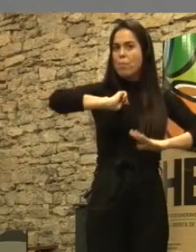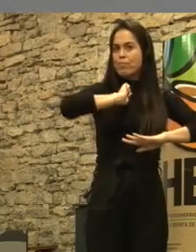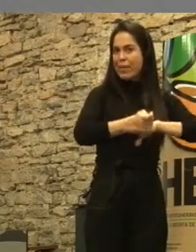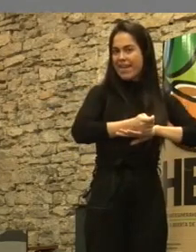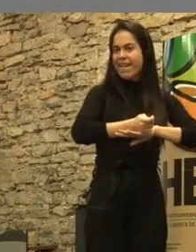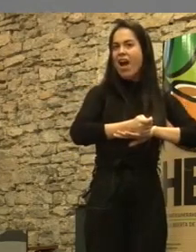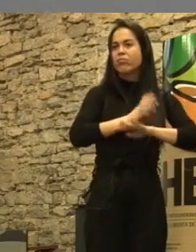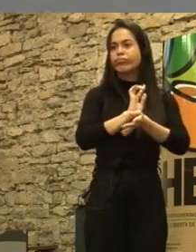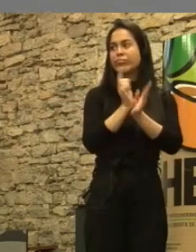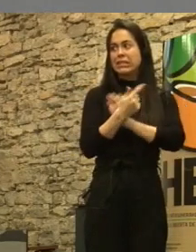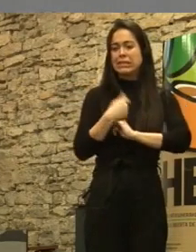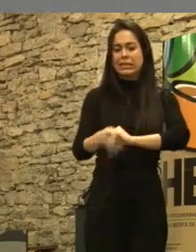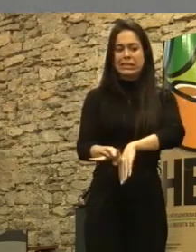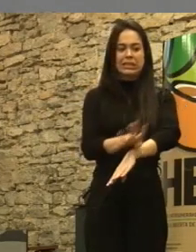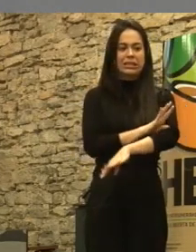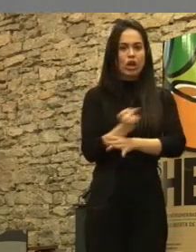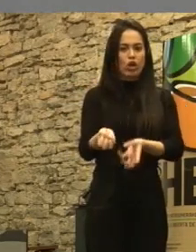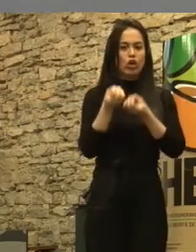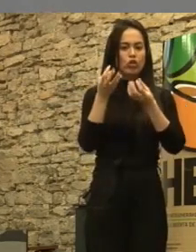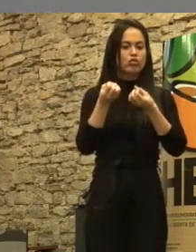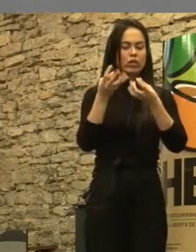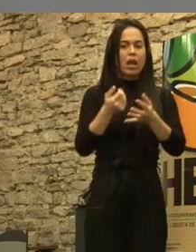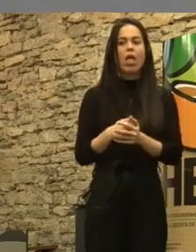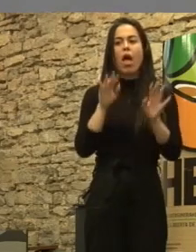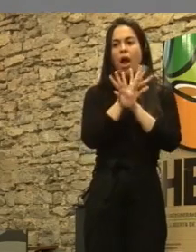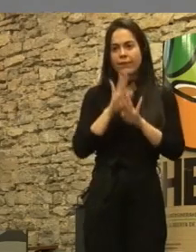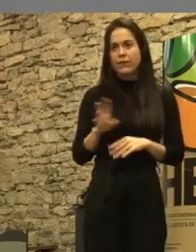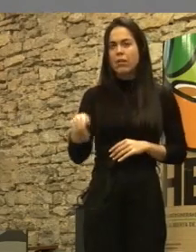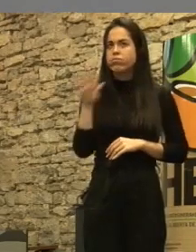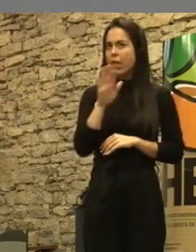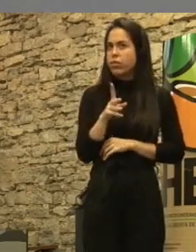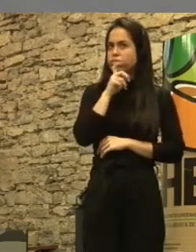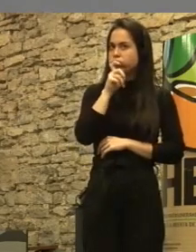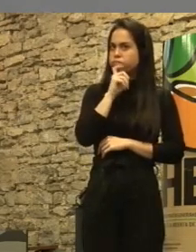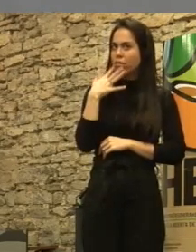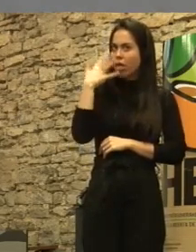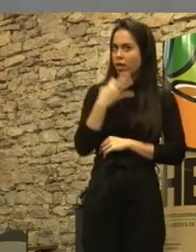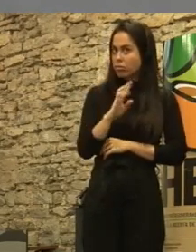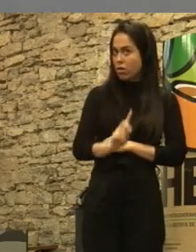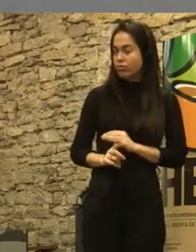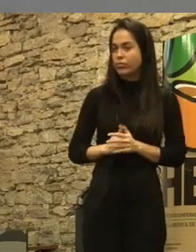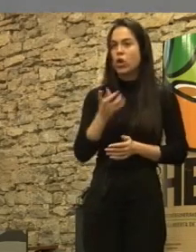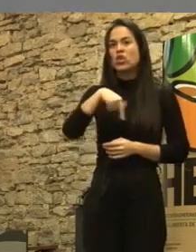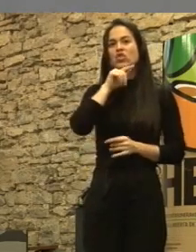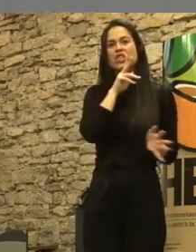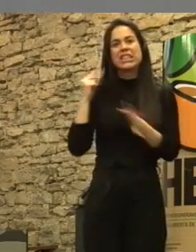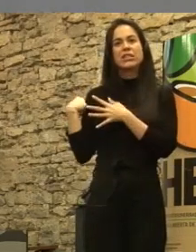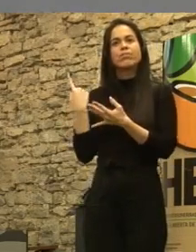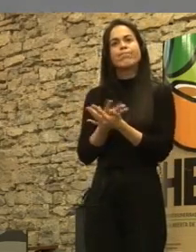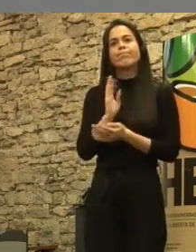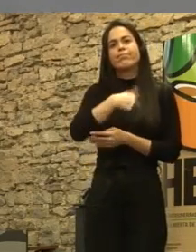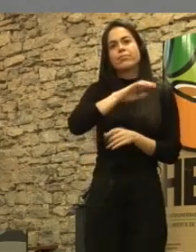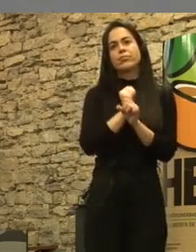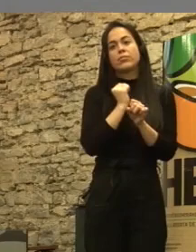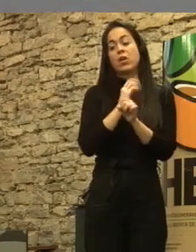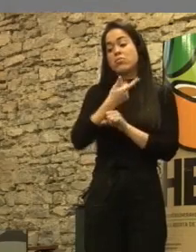que son, ¿no? Se me ponen los pelos de punta a mí también de contarlo. Esto es una cosa que parecerá muy compleja, pero en realidad tampoco lo es. Llevamos 7 años haciéndolo, lo hace un